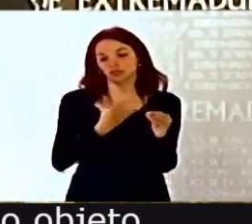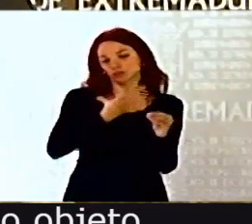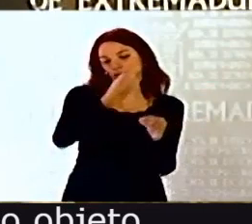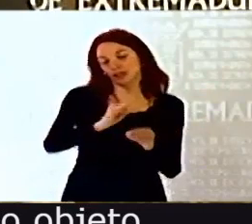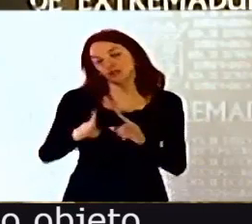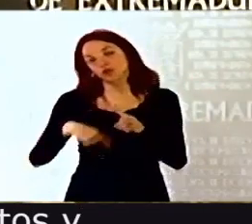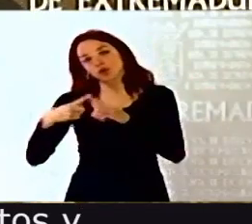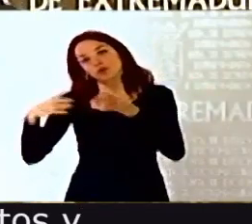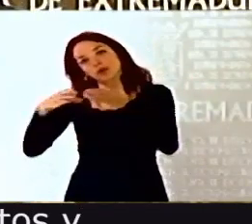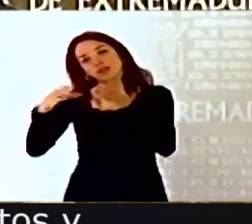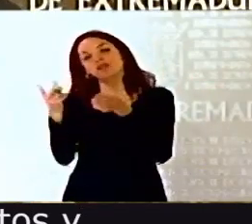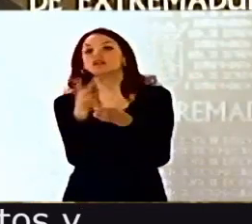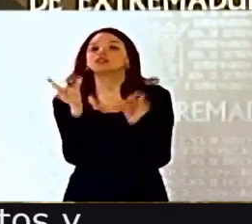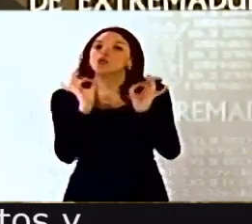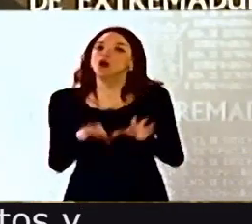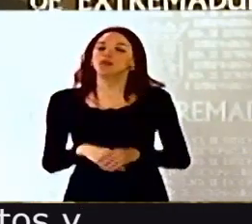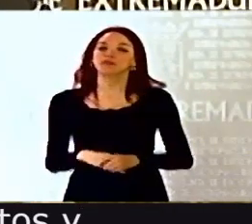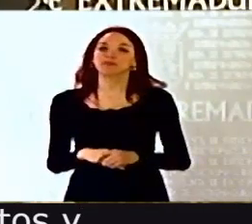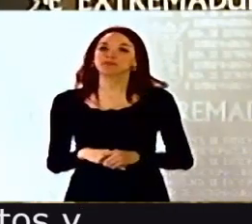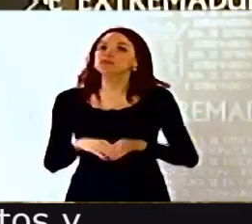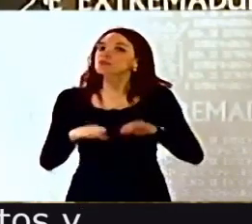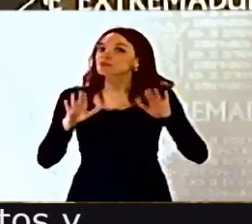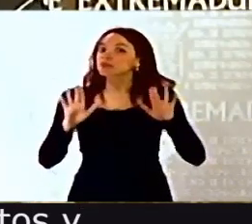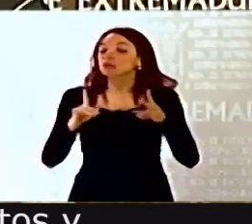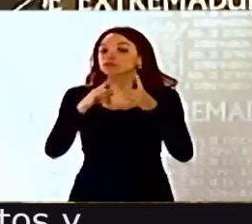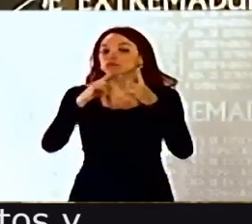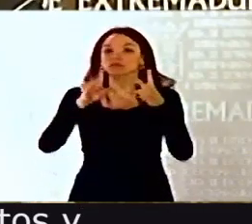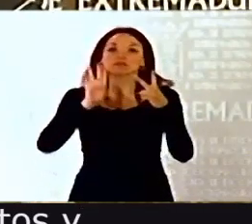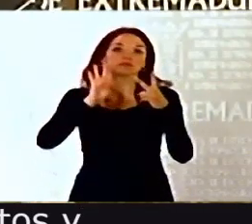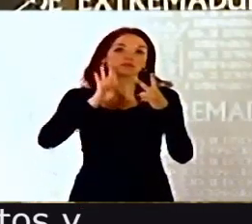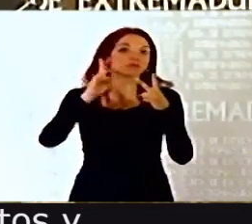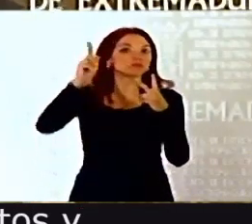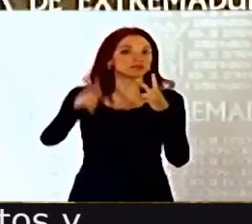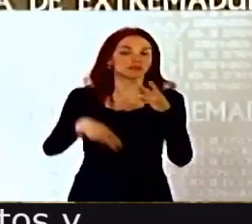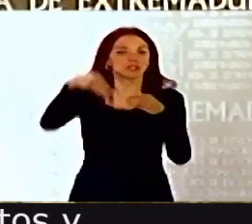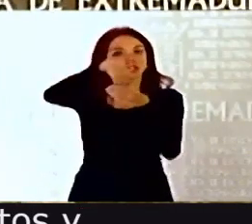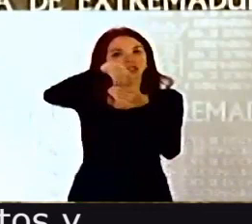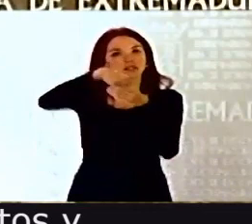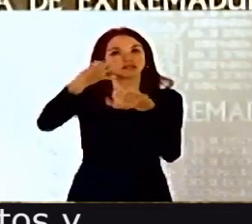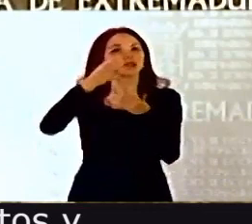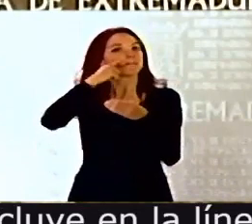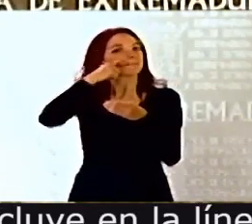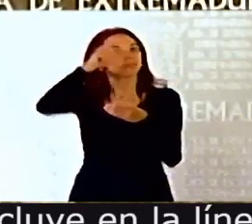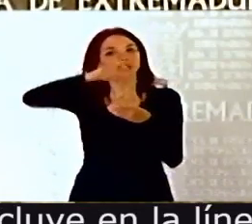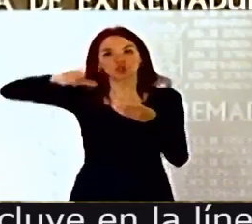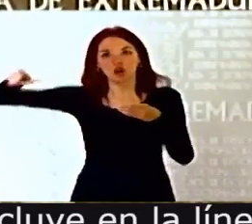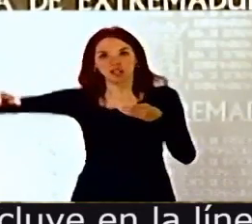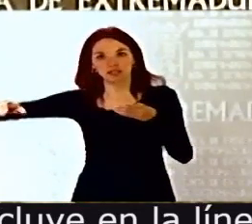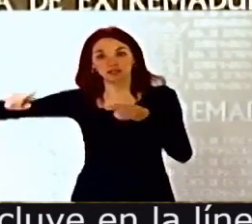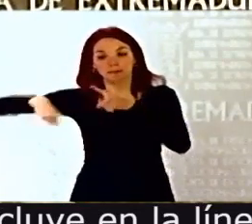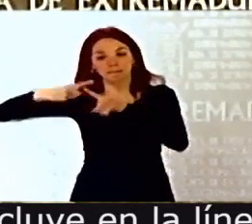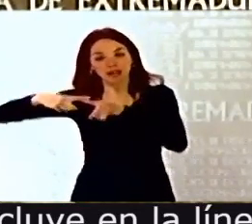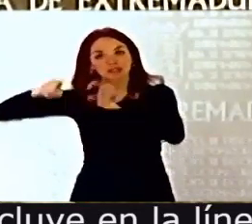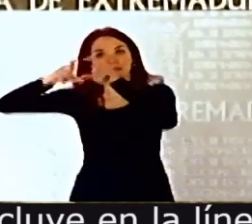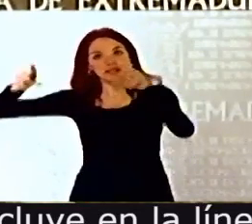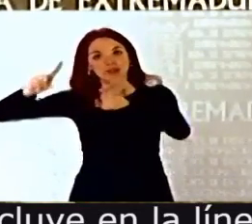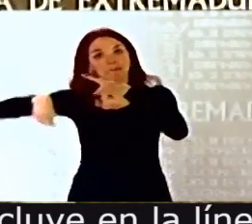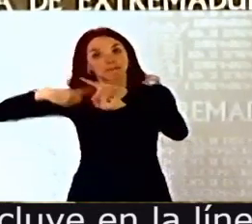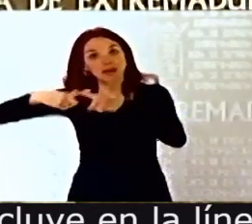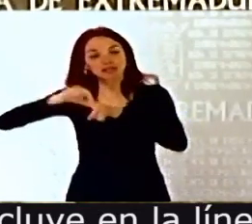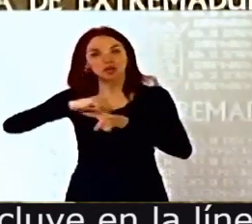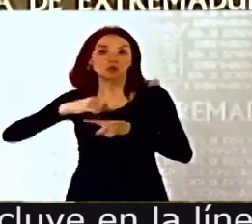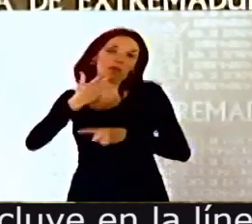se trata de, pero también incluye en la línea 2 a las personas físicas y a las empresas y autónomos, por ejemplo, los